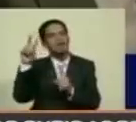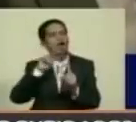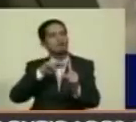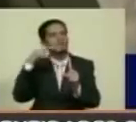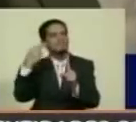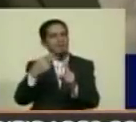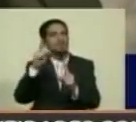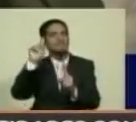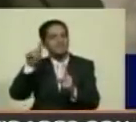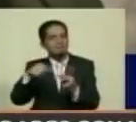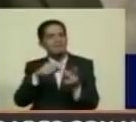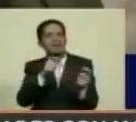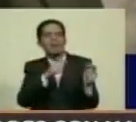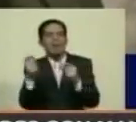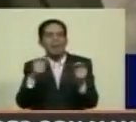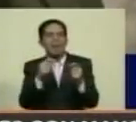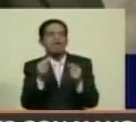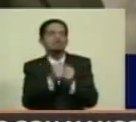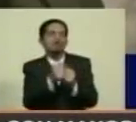caso,